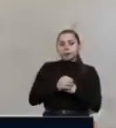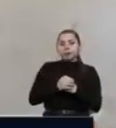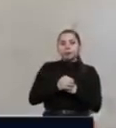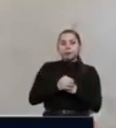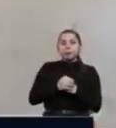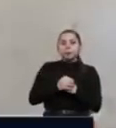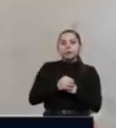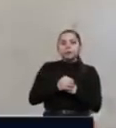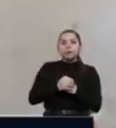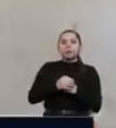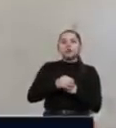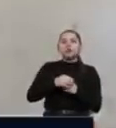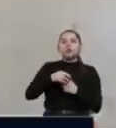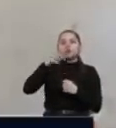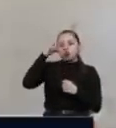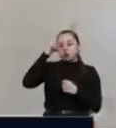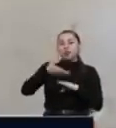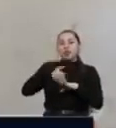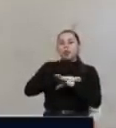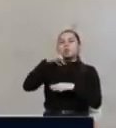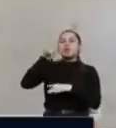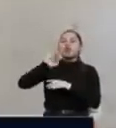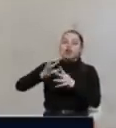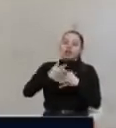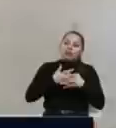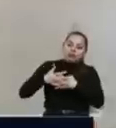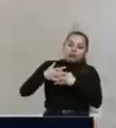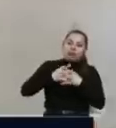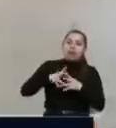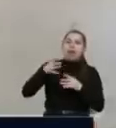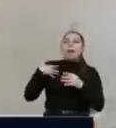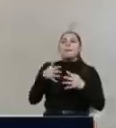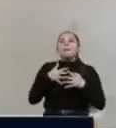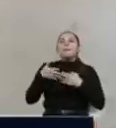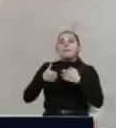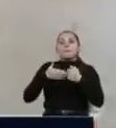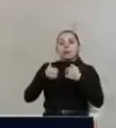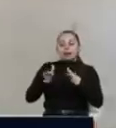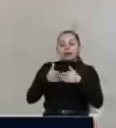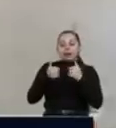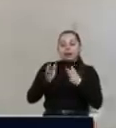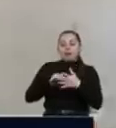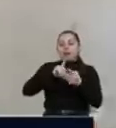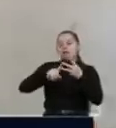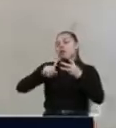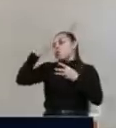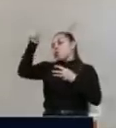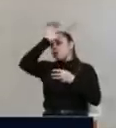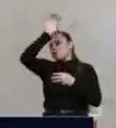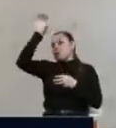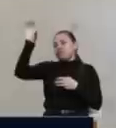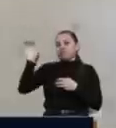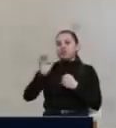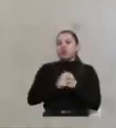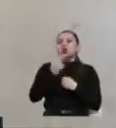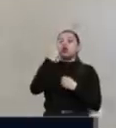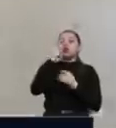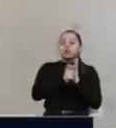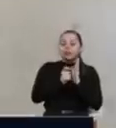en Puerto Rico, en Estados Unidos, en Panamá, en El Salvador, dos veces en